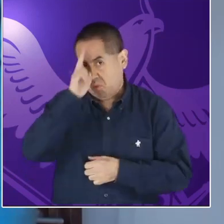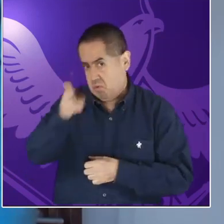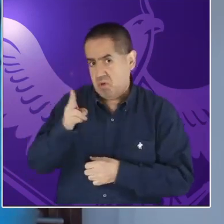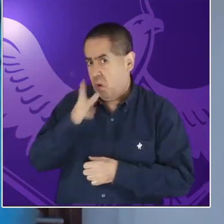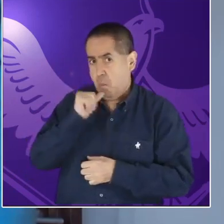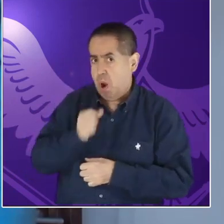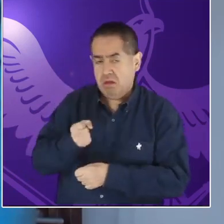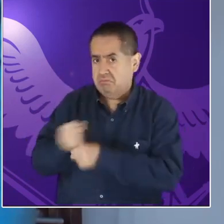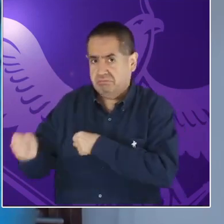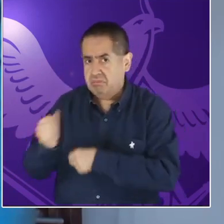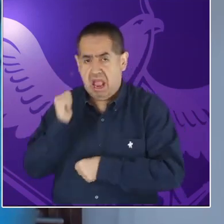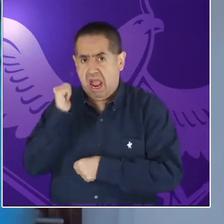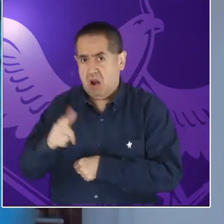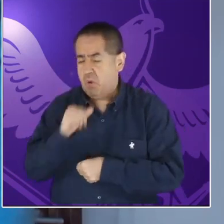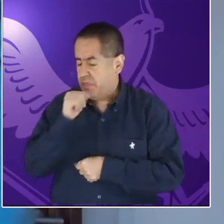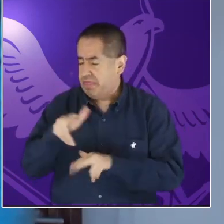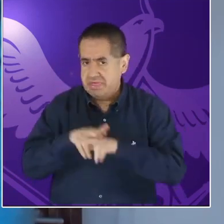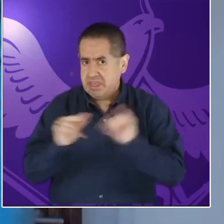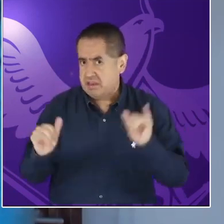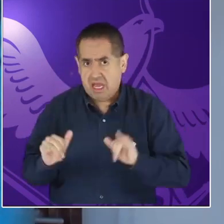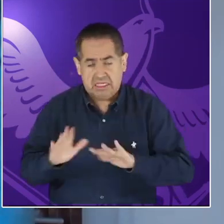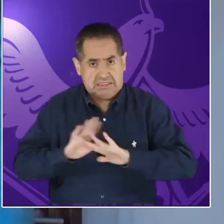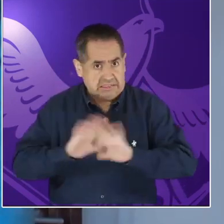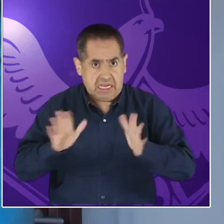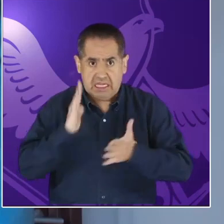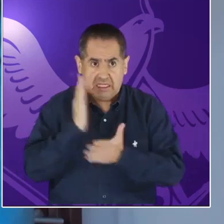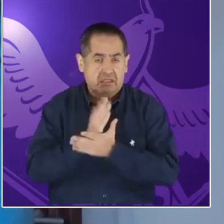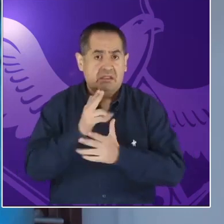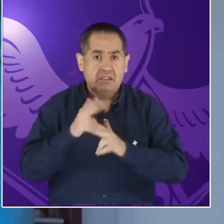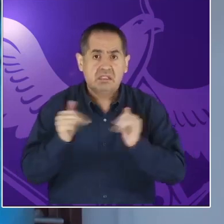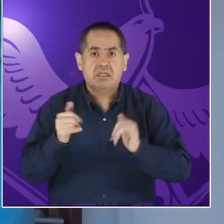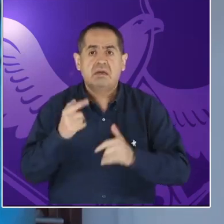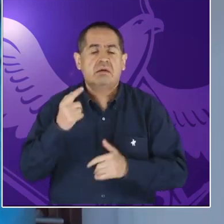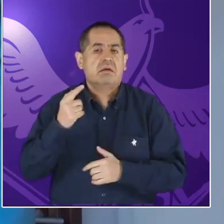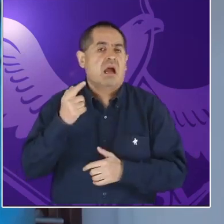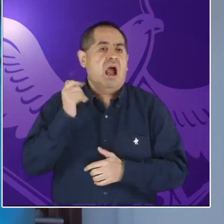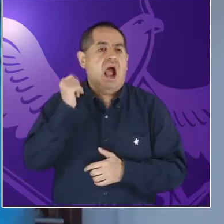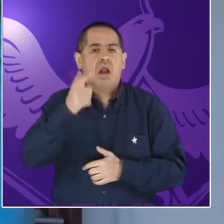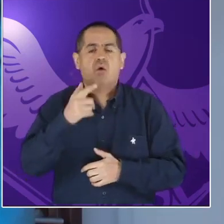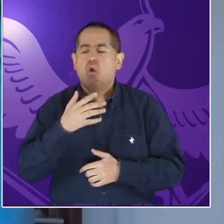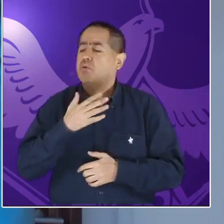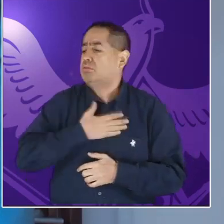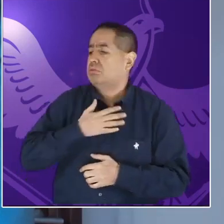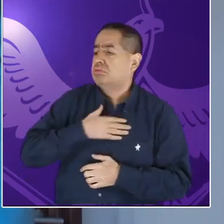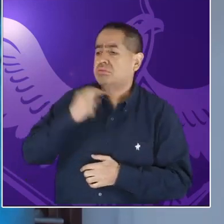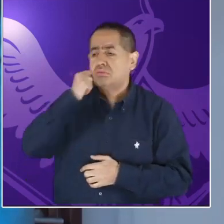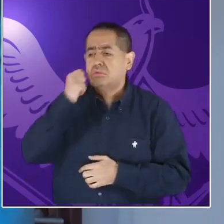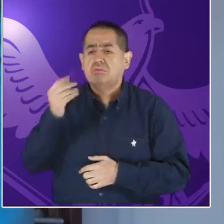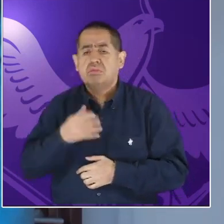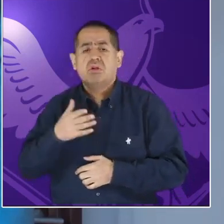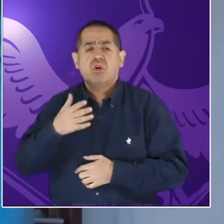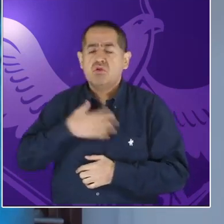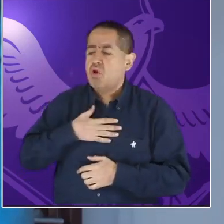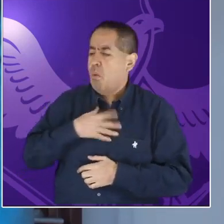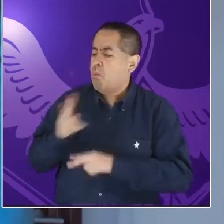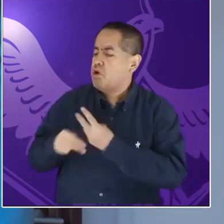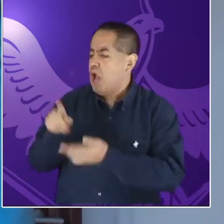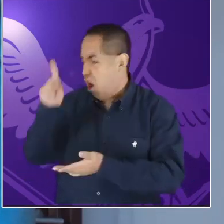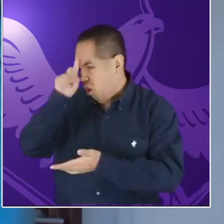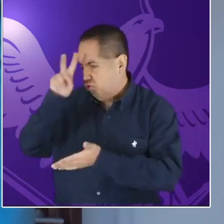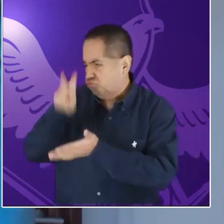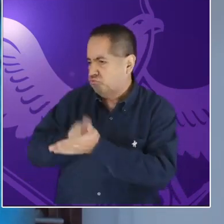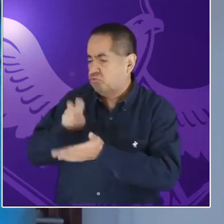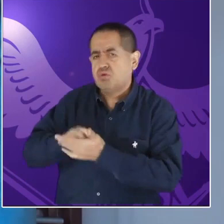sido desterradas, ¿no?, las posibilidades de que bajo el rótulo del derecho a la